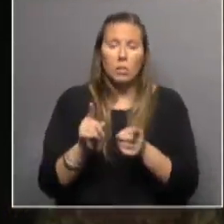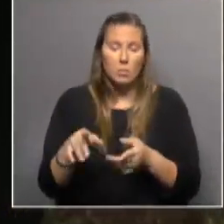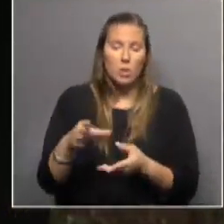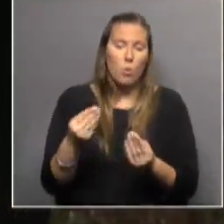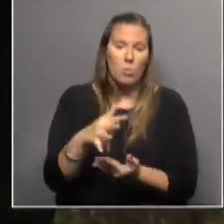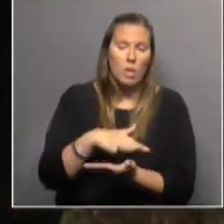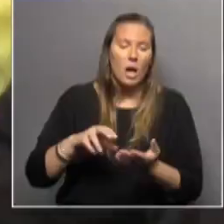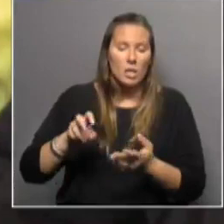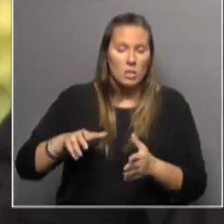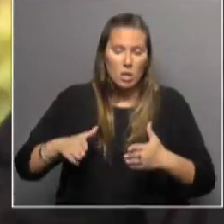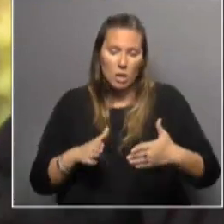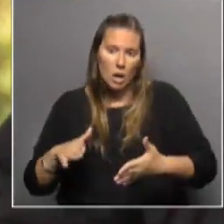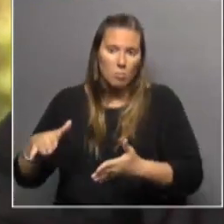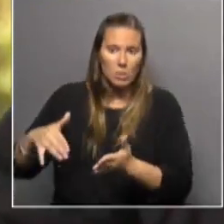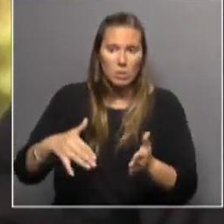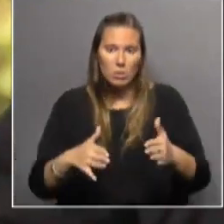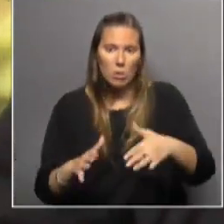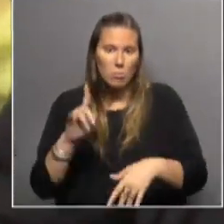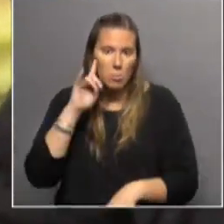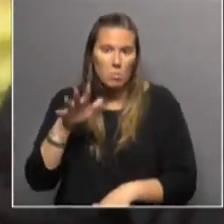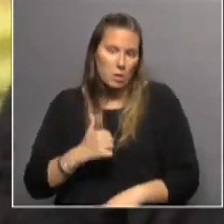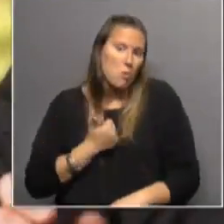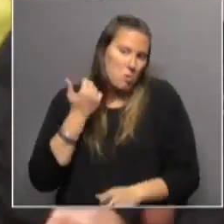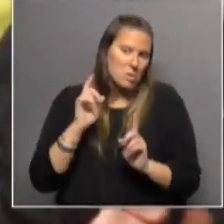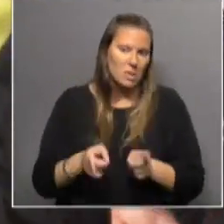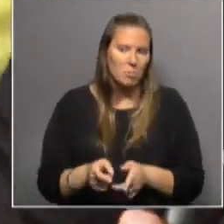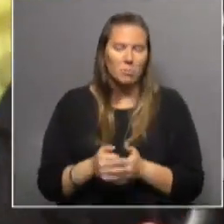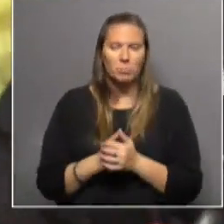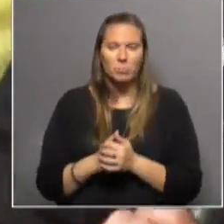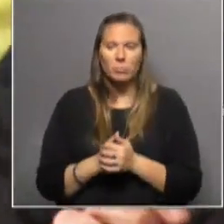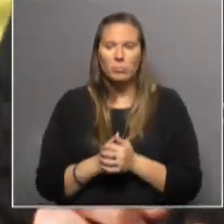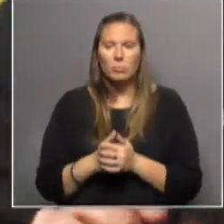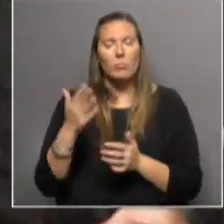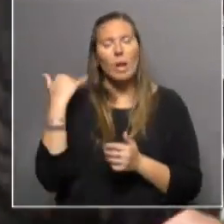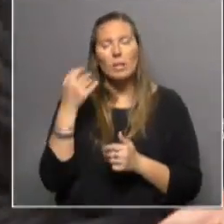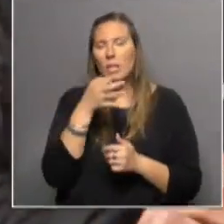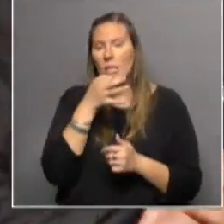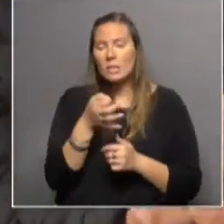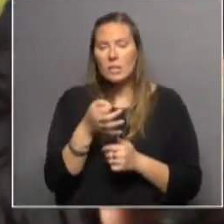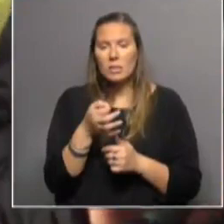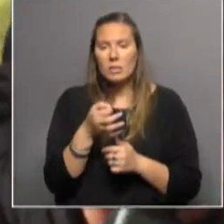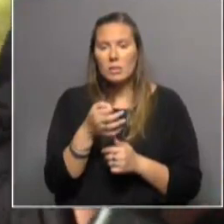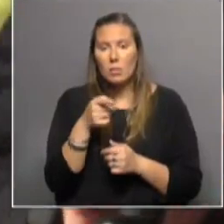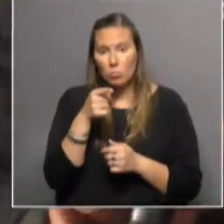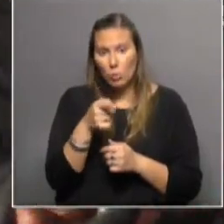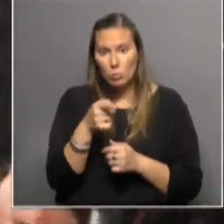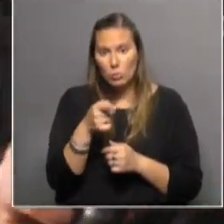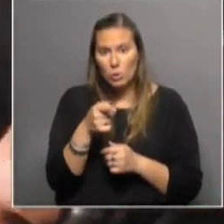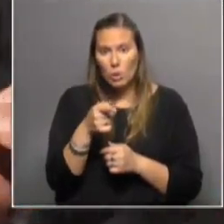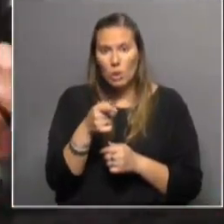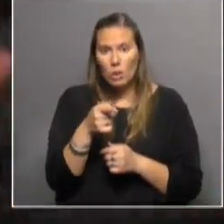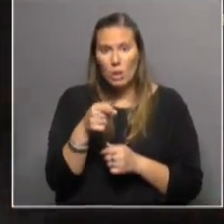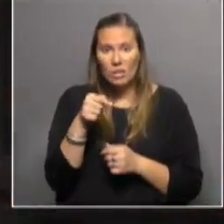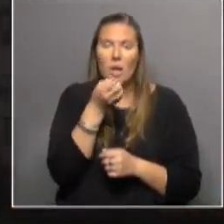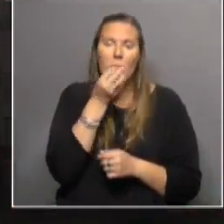hay unos senderos también que supongo yo que los aprovechan. Decías ahí fuera de cámara que para vos, y pasamos el pique,